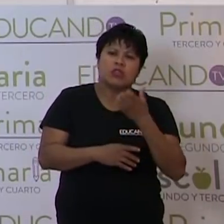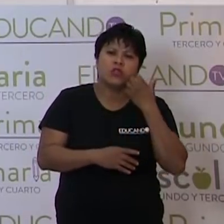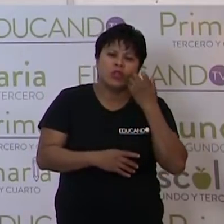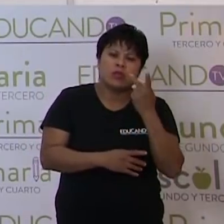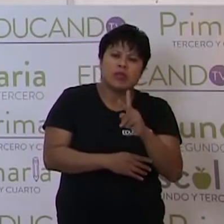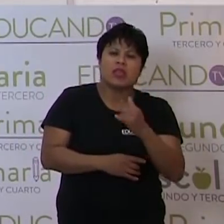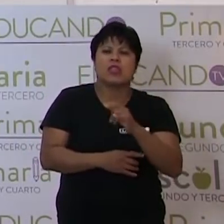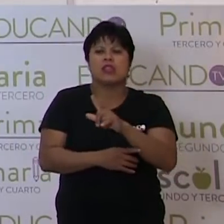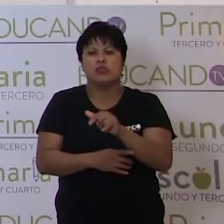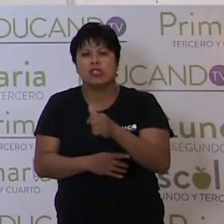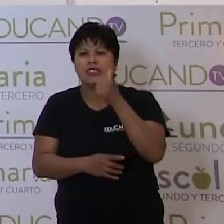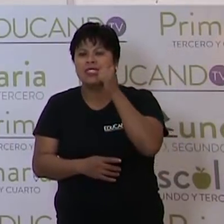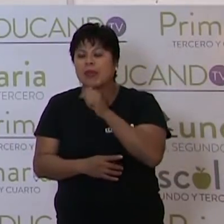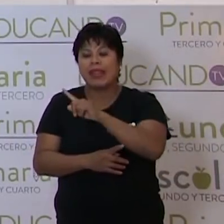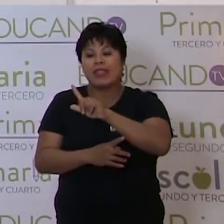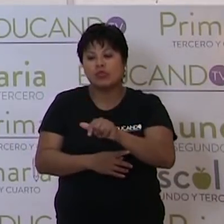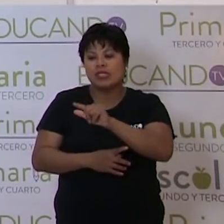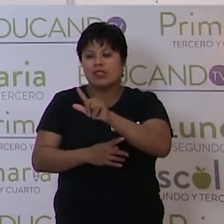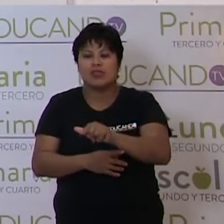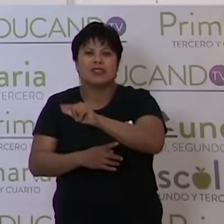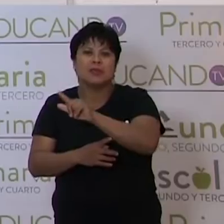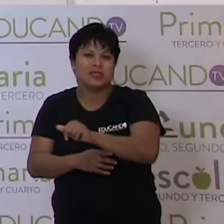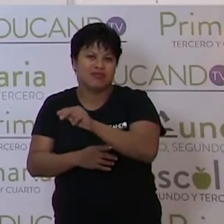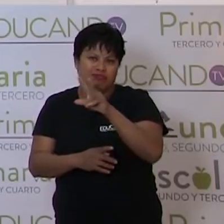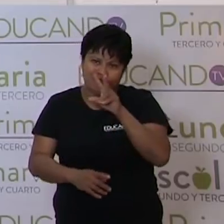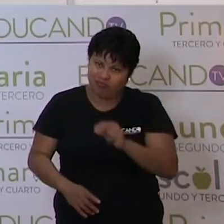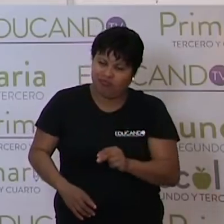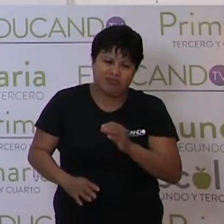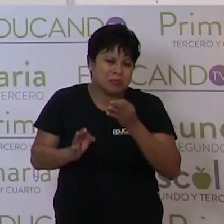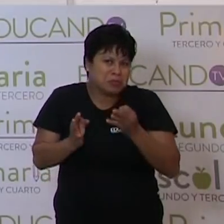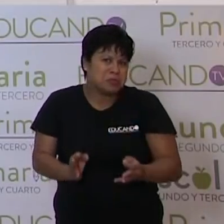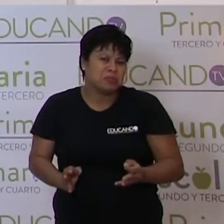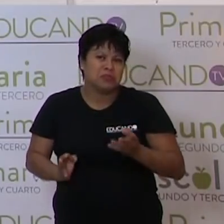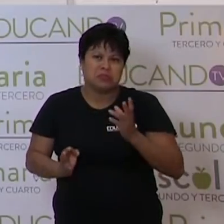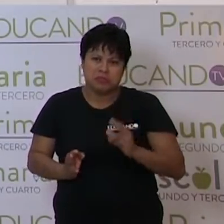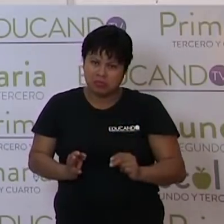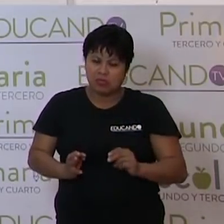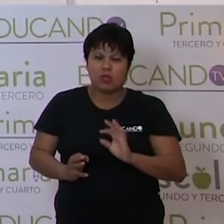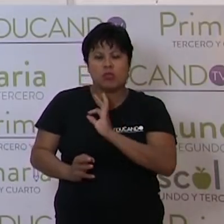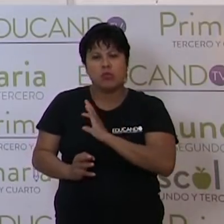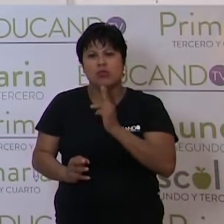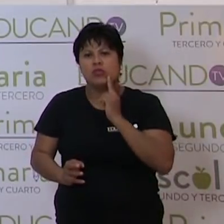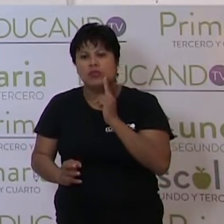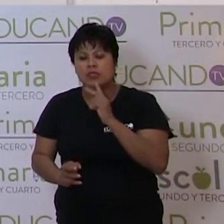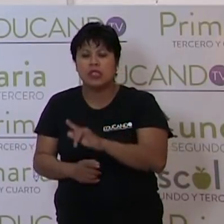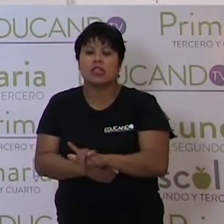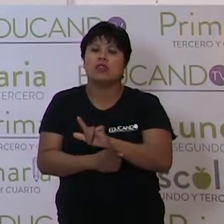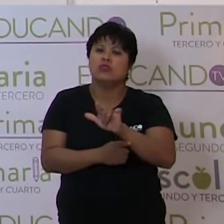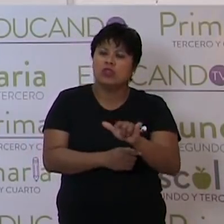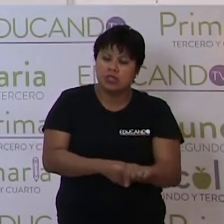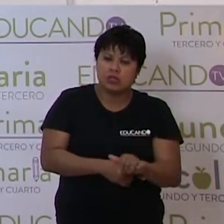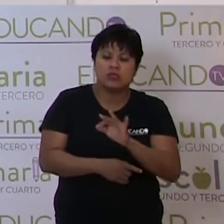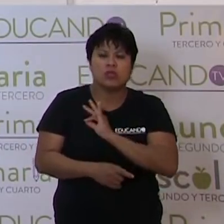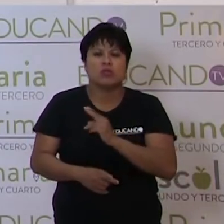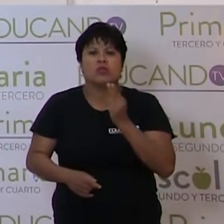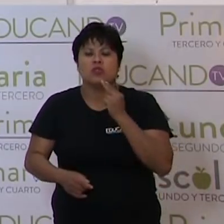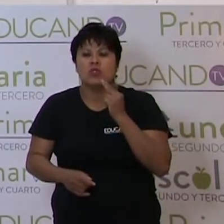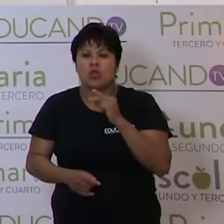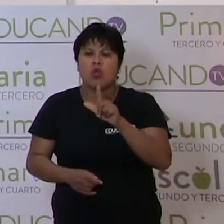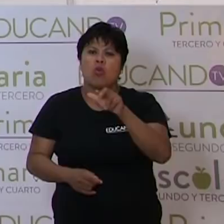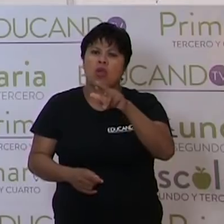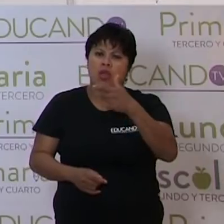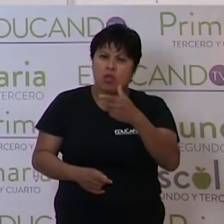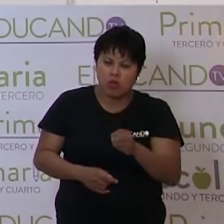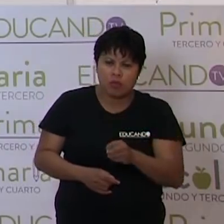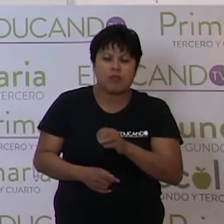después conocí, y utilizamos siempre después. No es correcto. Podemos utilizar después, podemos utilizar